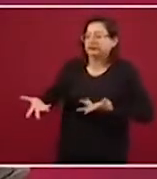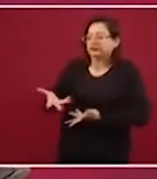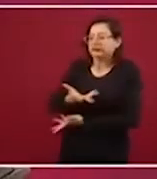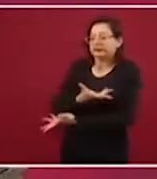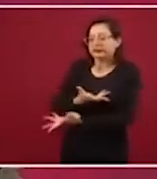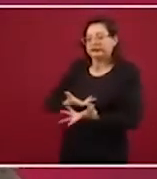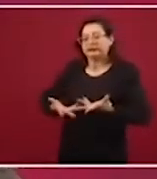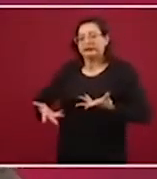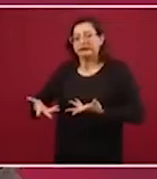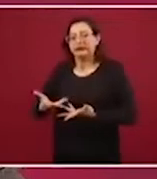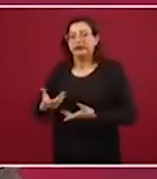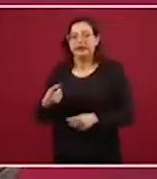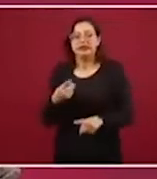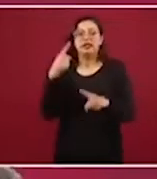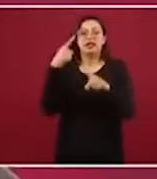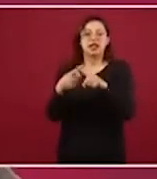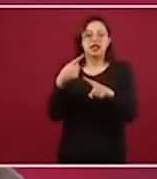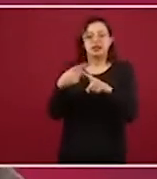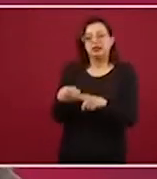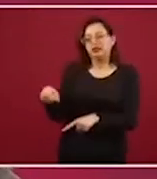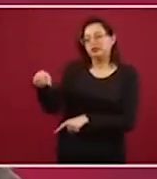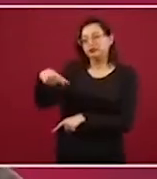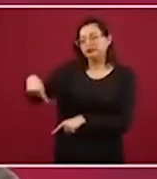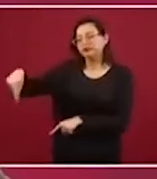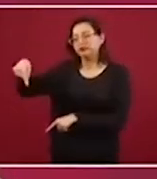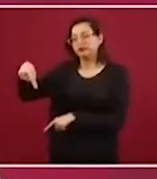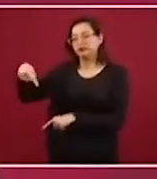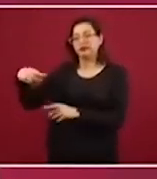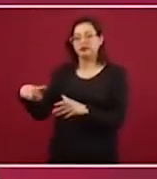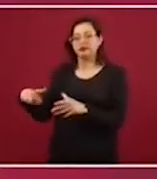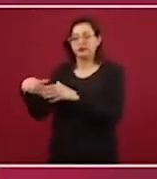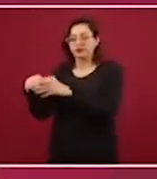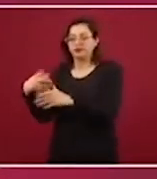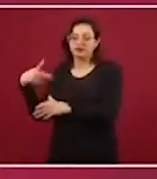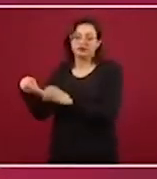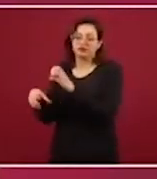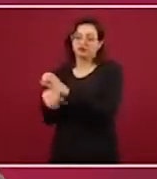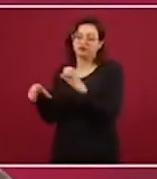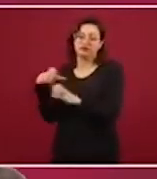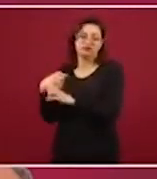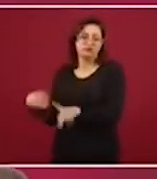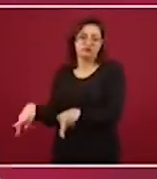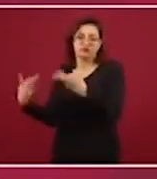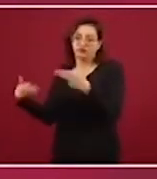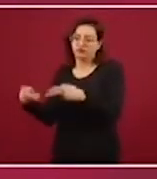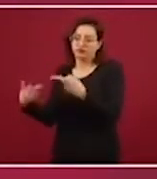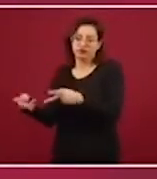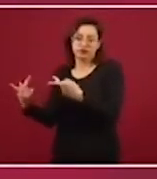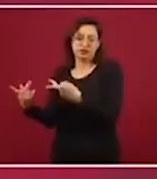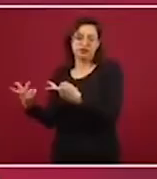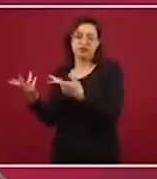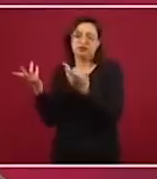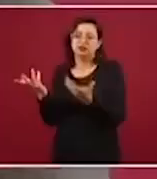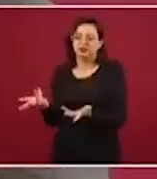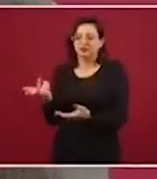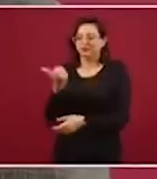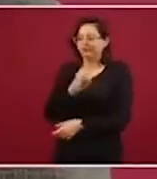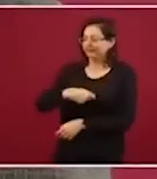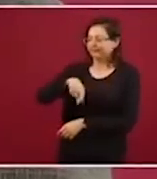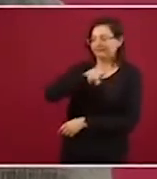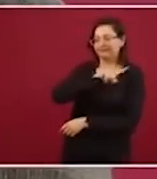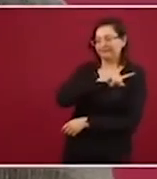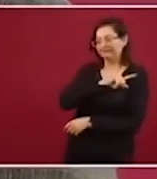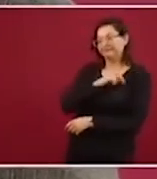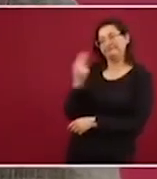los que favorecen presencia de sus productos que desde el punto de vista salud requieren